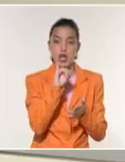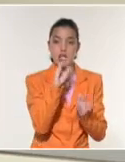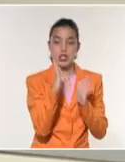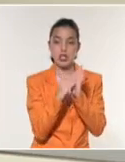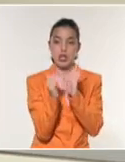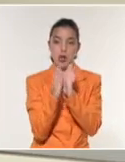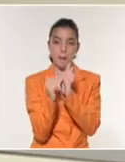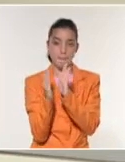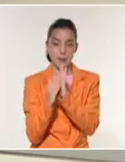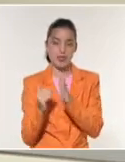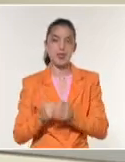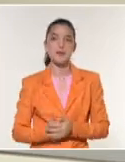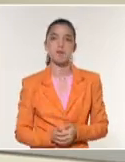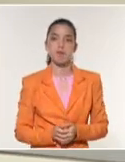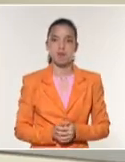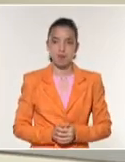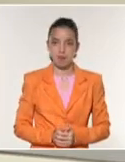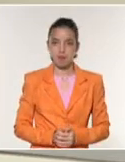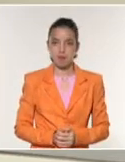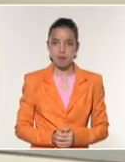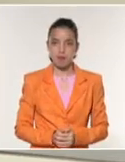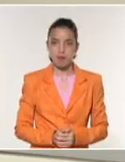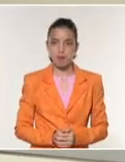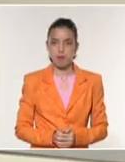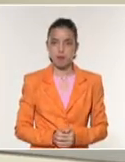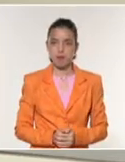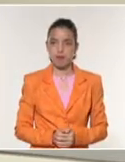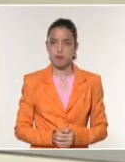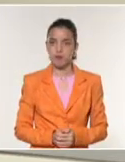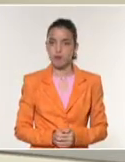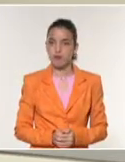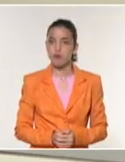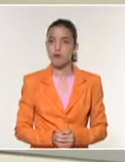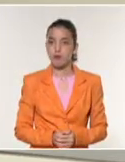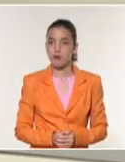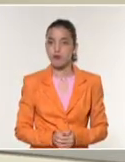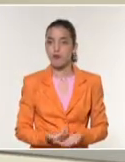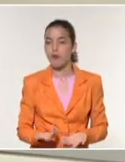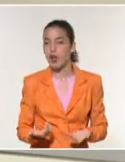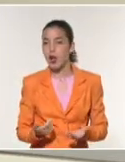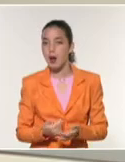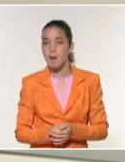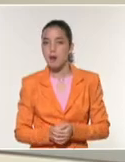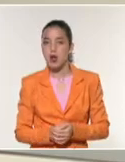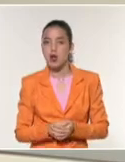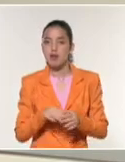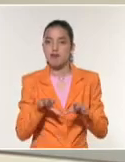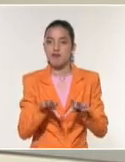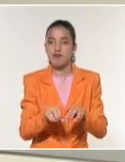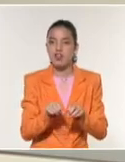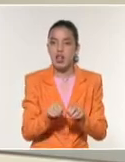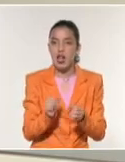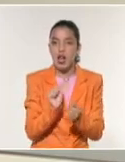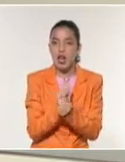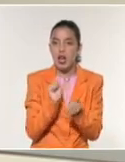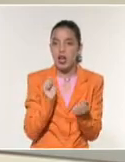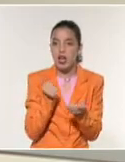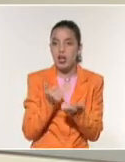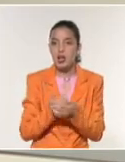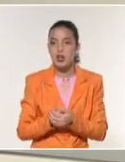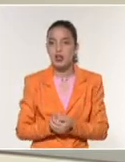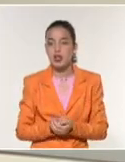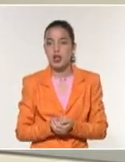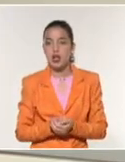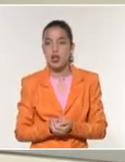de Santiago de Cuba. Por los delitos de privación ilegal de libertad, es decir, él les restringió